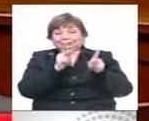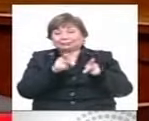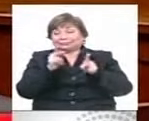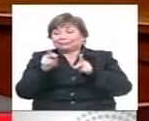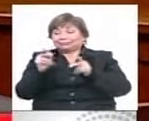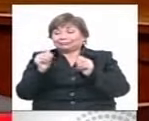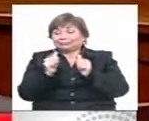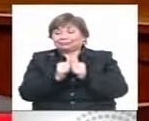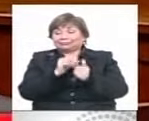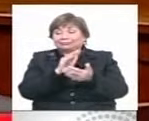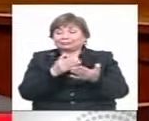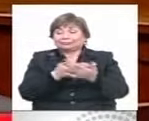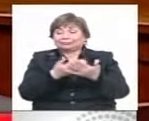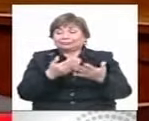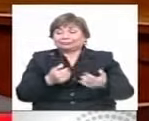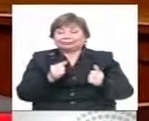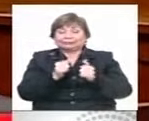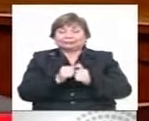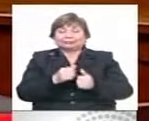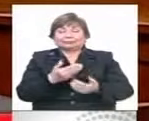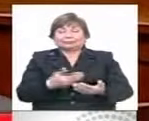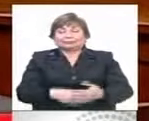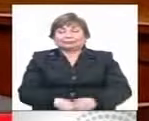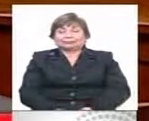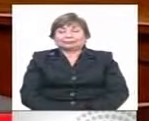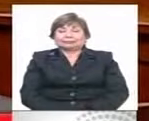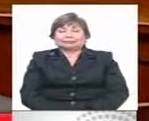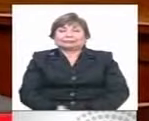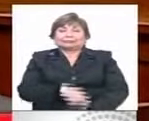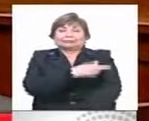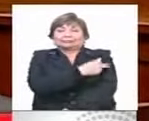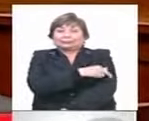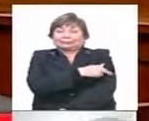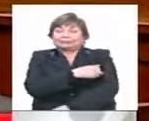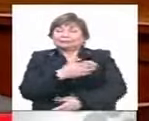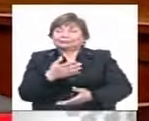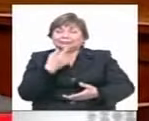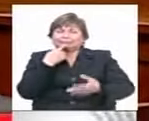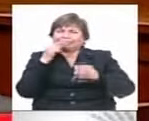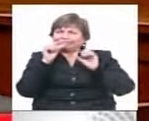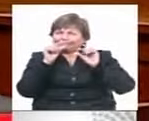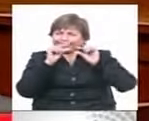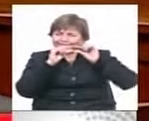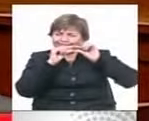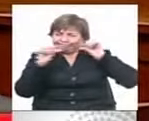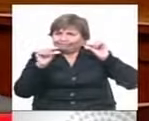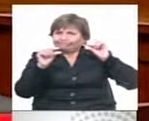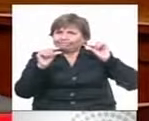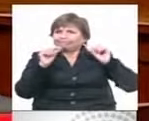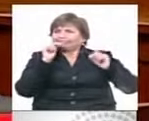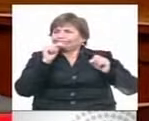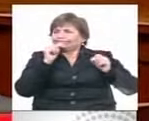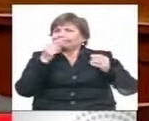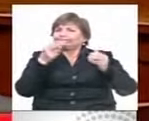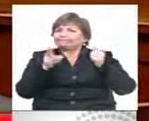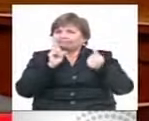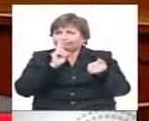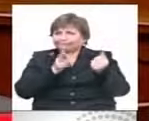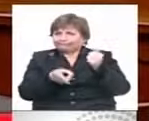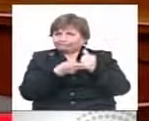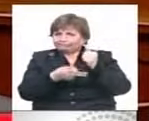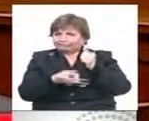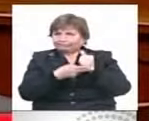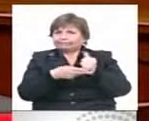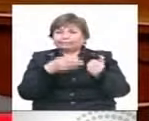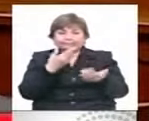de Construcción e Infraestructura Hospitalaria. Quiero subrayar que se garantizará los recursos